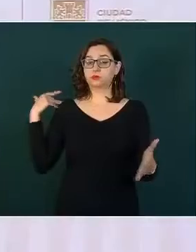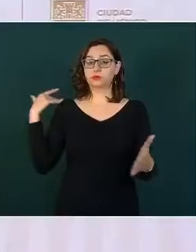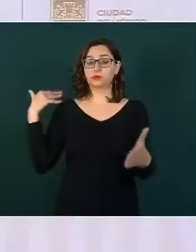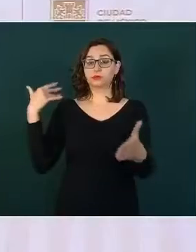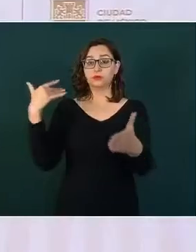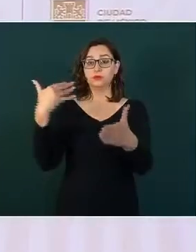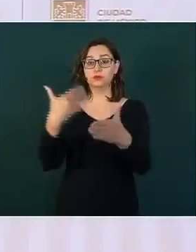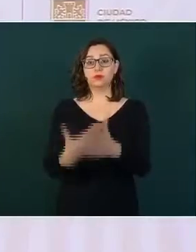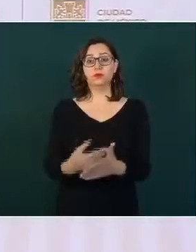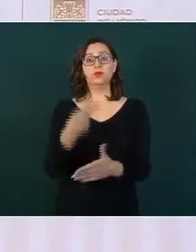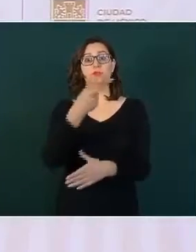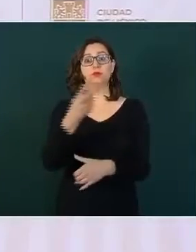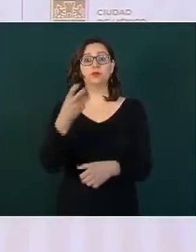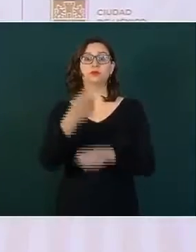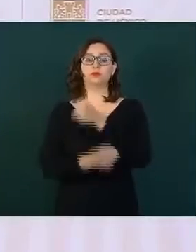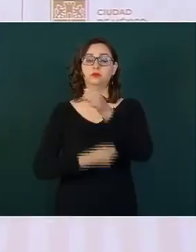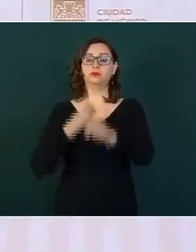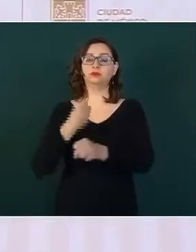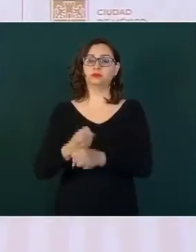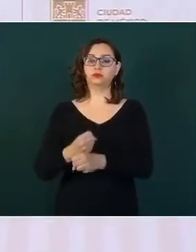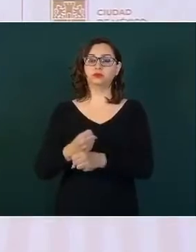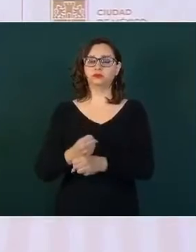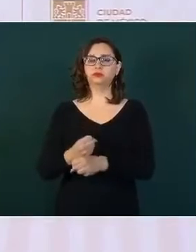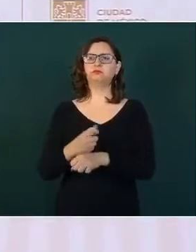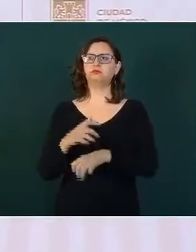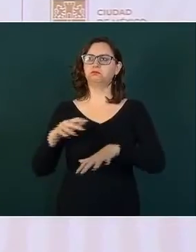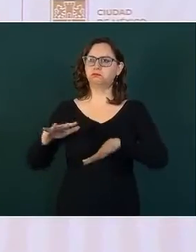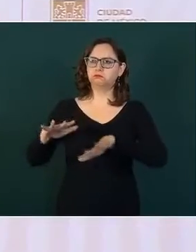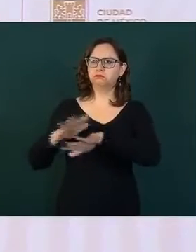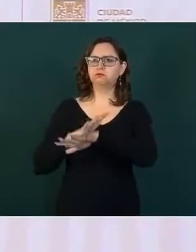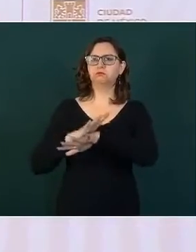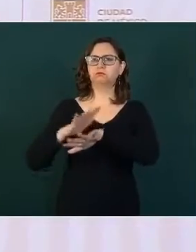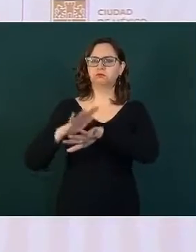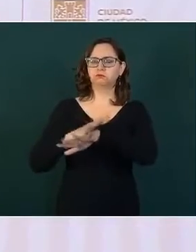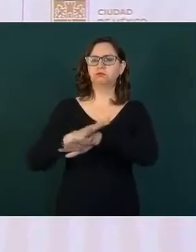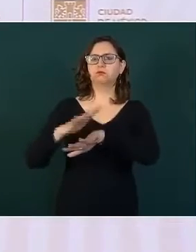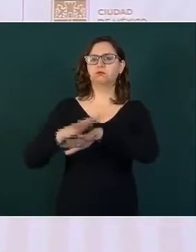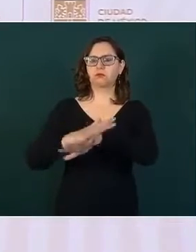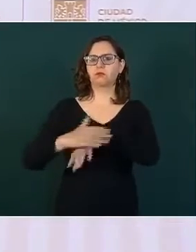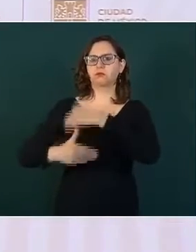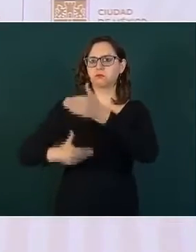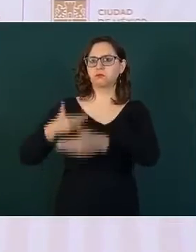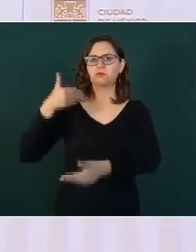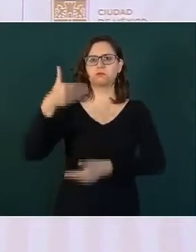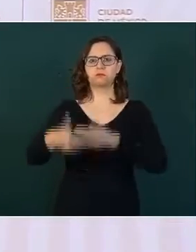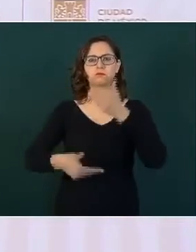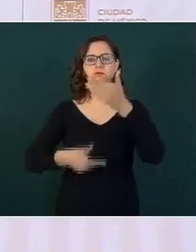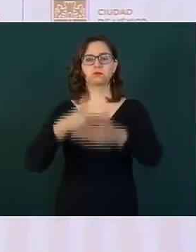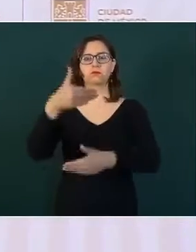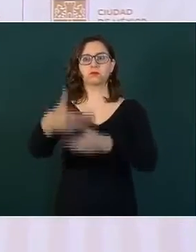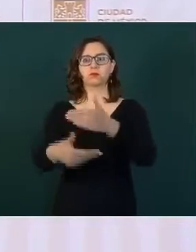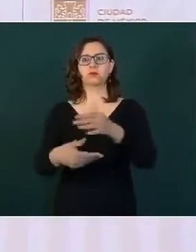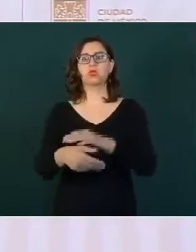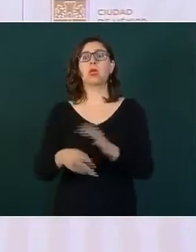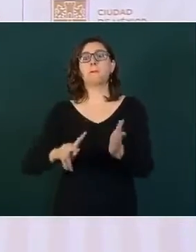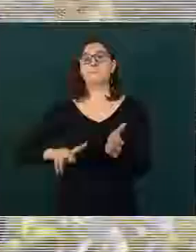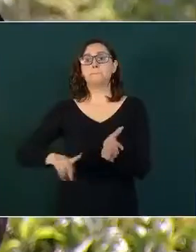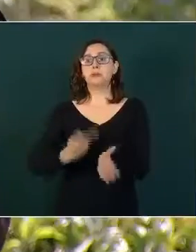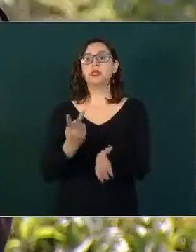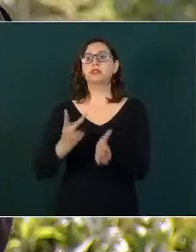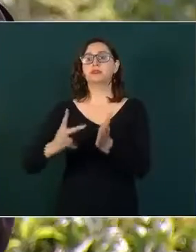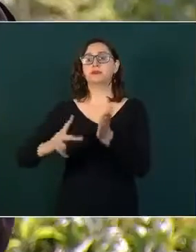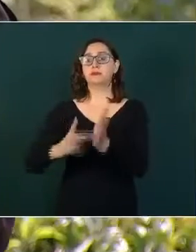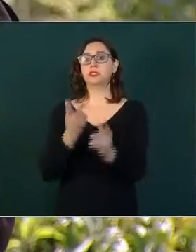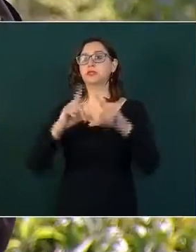el Ejército, que ha ido cambiando desde su nacimiento y ha sido factor clave en cada una de las transformaciones que